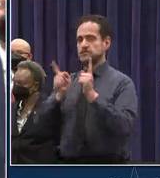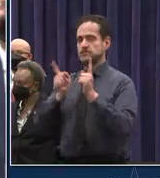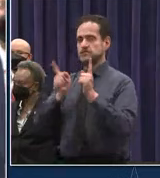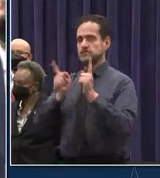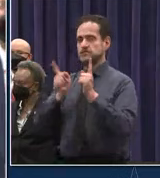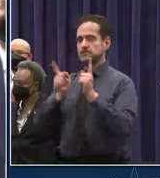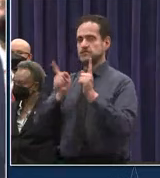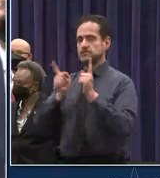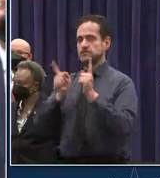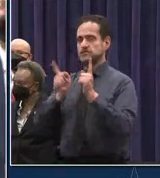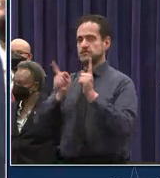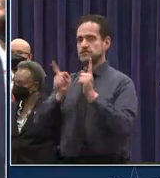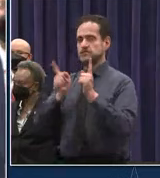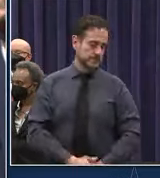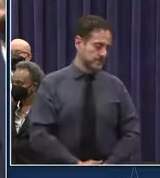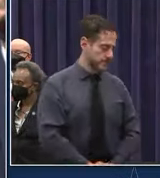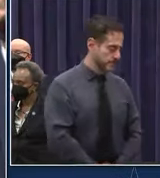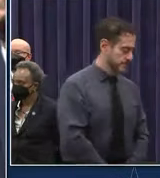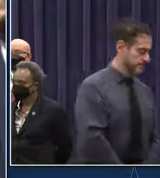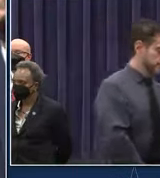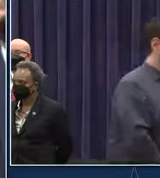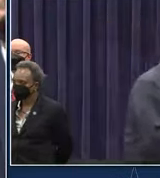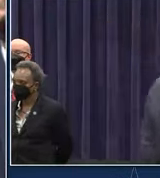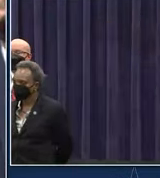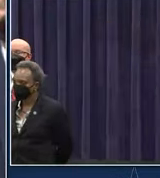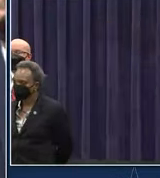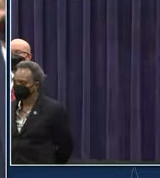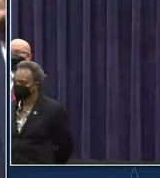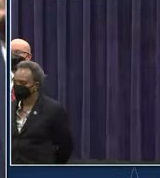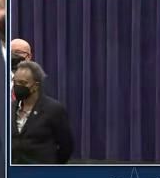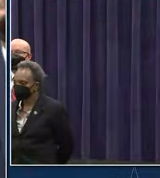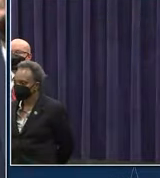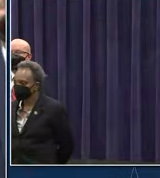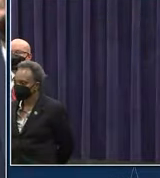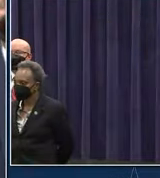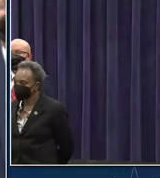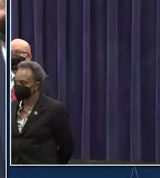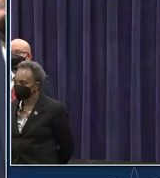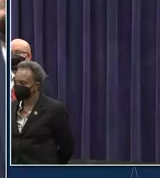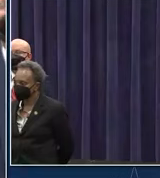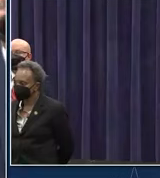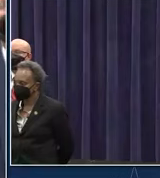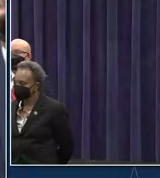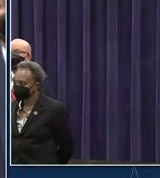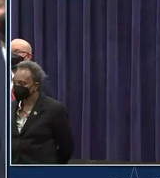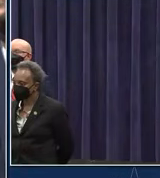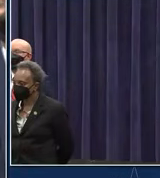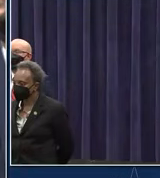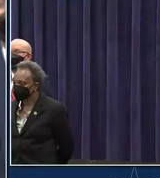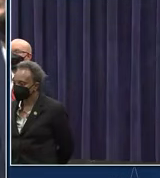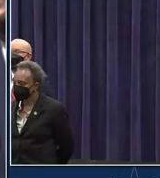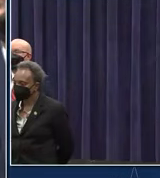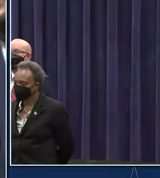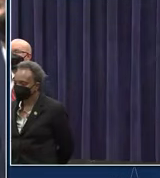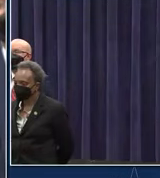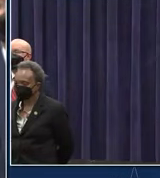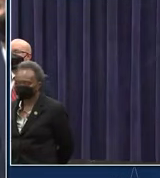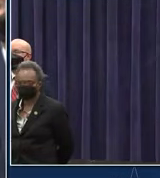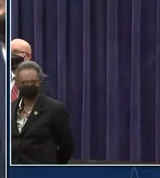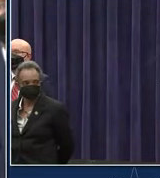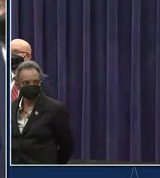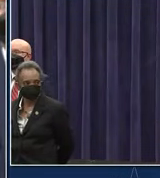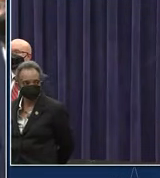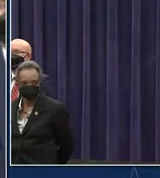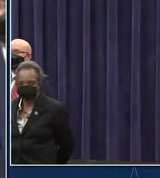de Melissa Ortega, de 8 años. Ella fue asesinada a media tarde mientras tomaban la mano